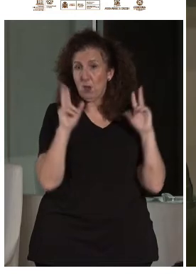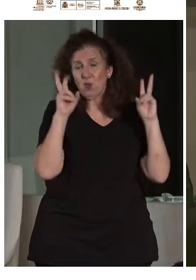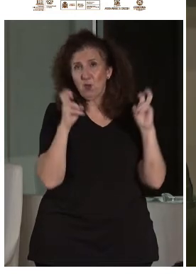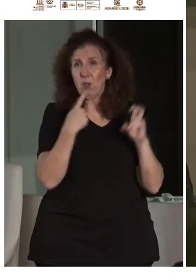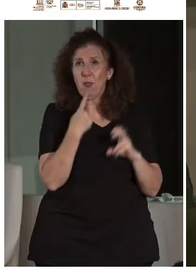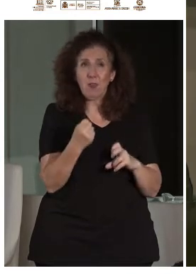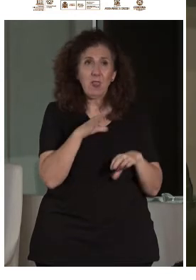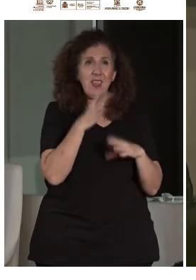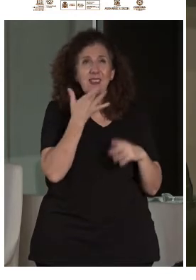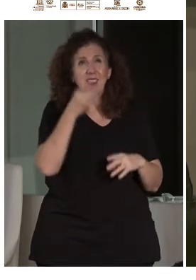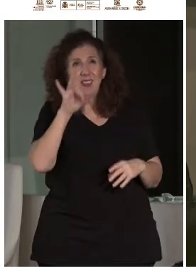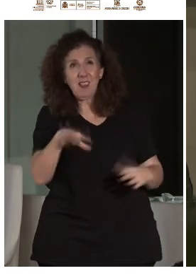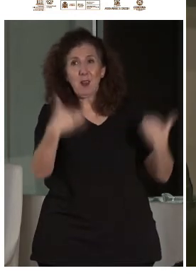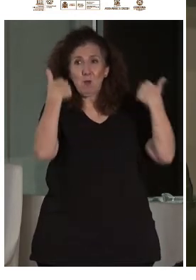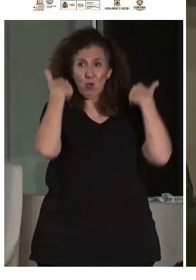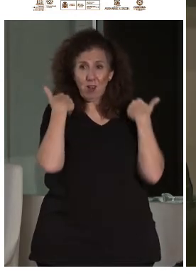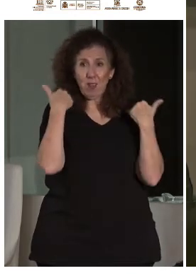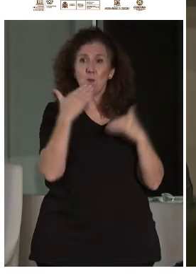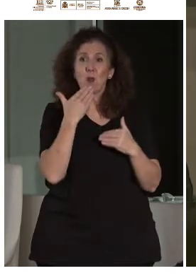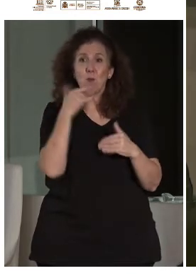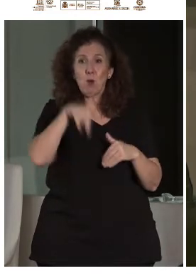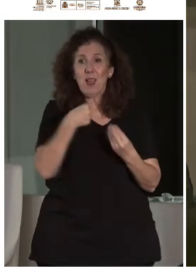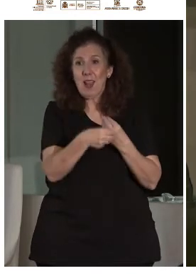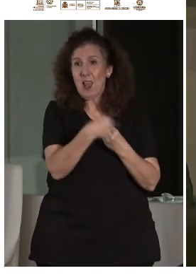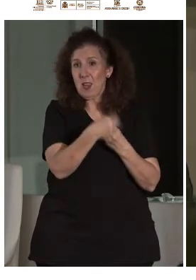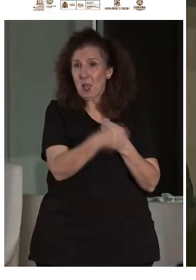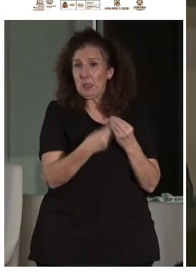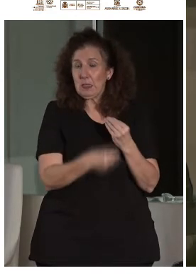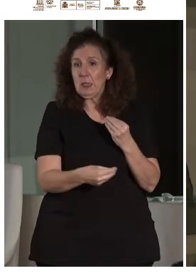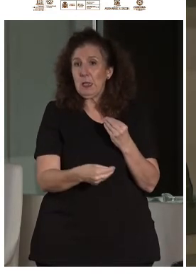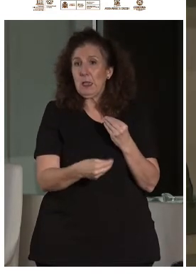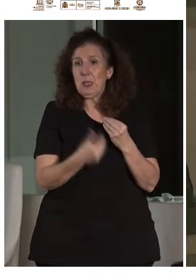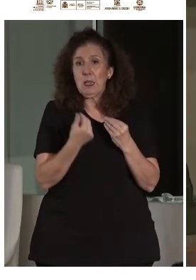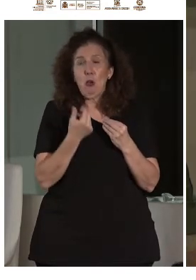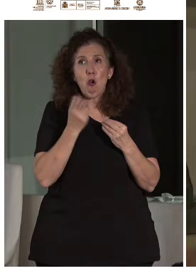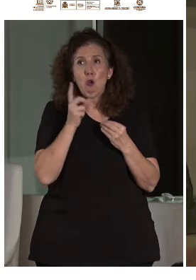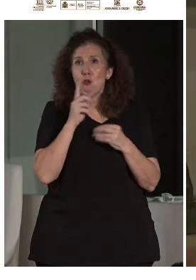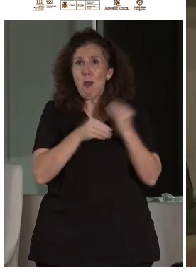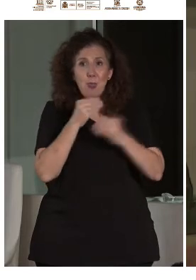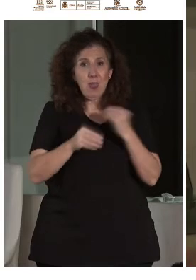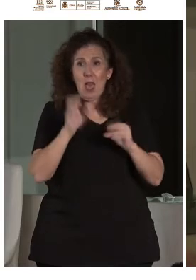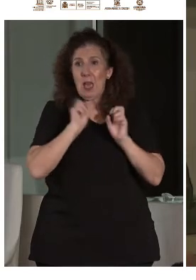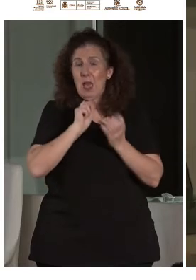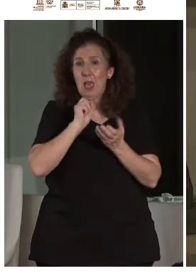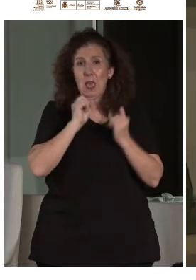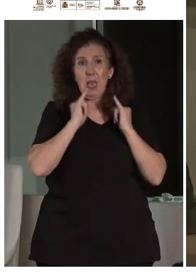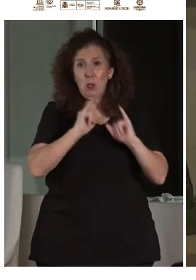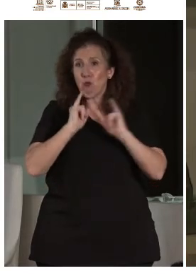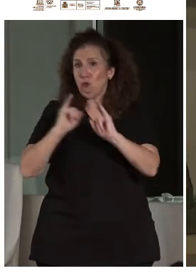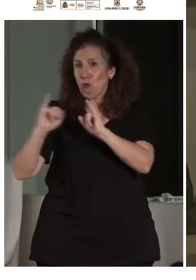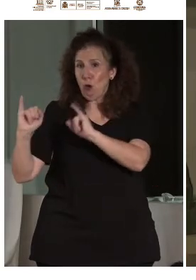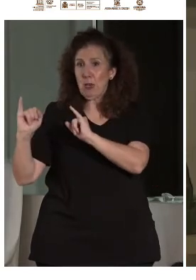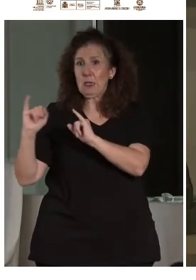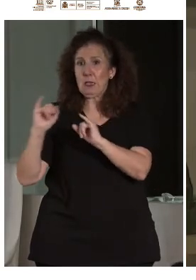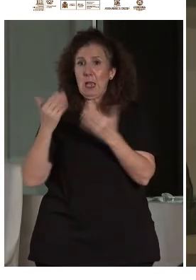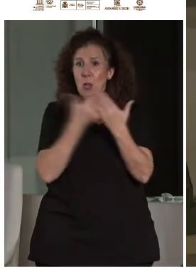el de las responsabilidades, porque, por ejemplo, fíjate, en Canarias dejaron de salir de excursión durante varios años todos los colegios de la isla,